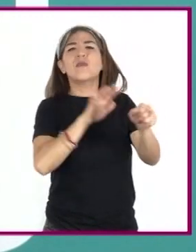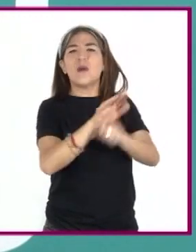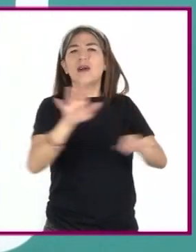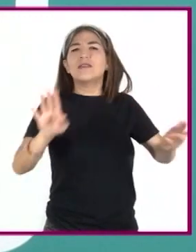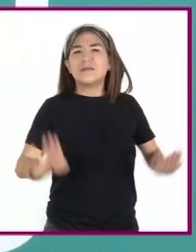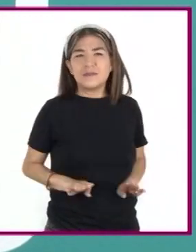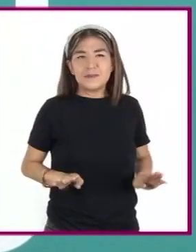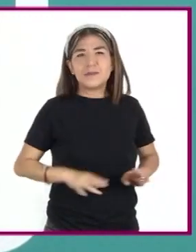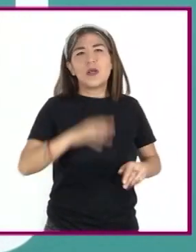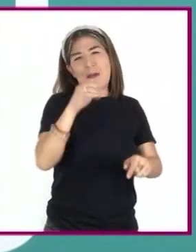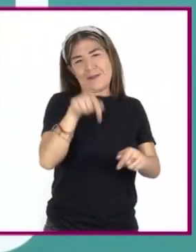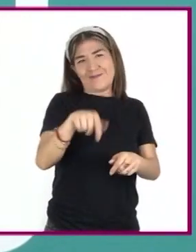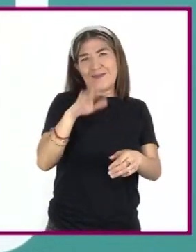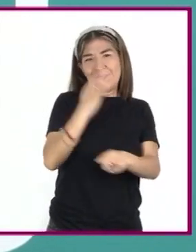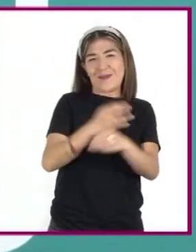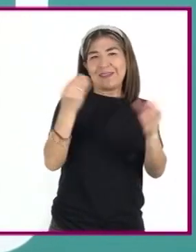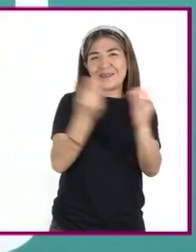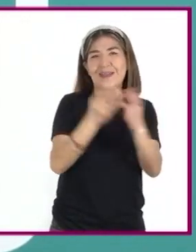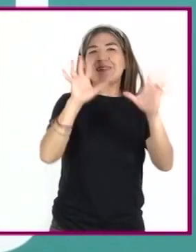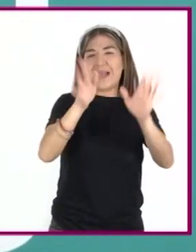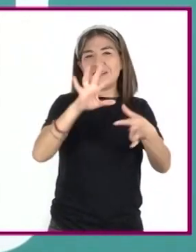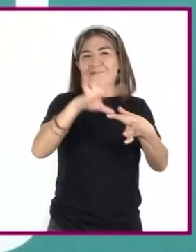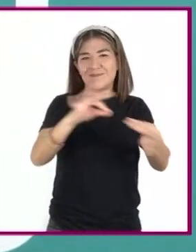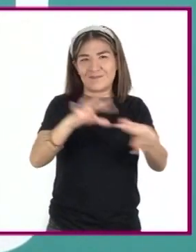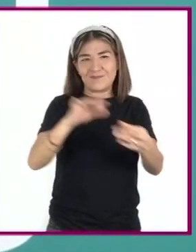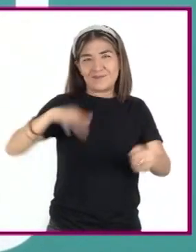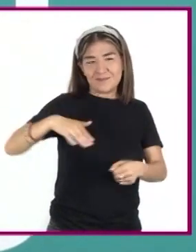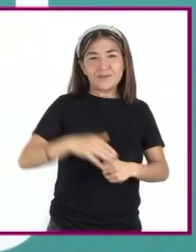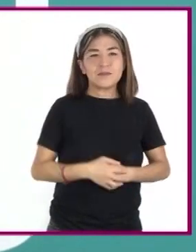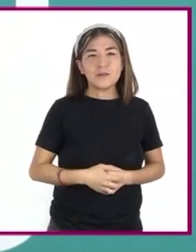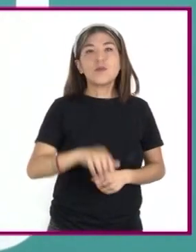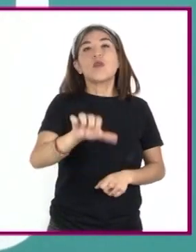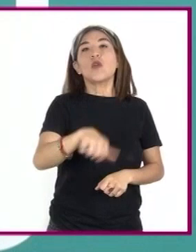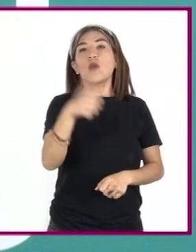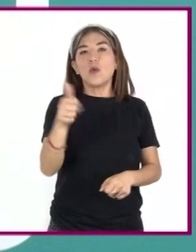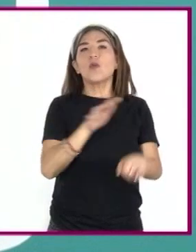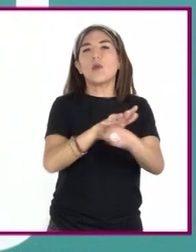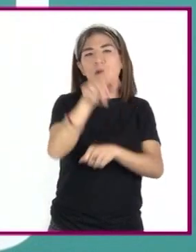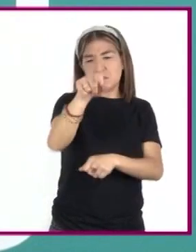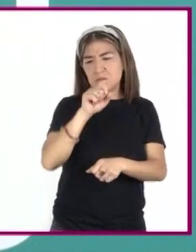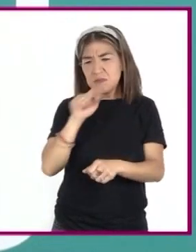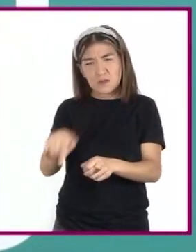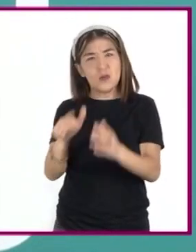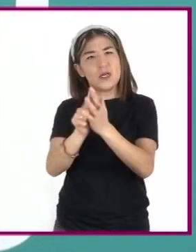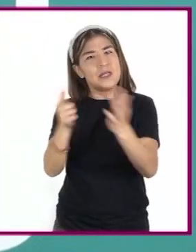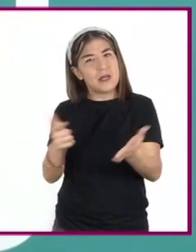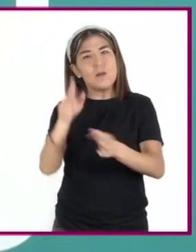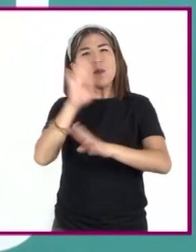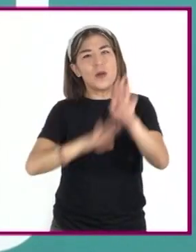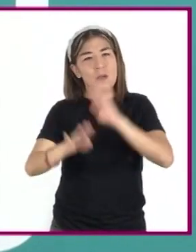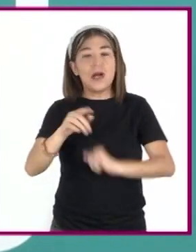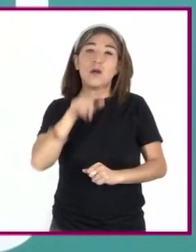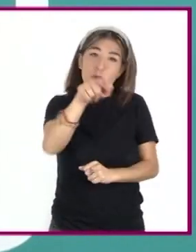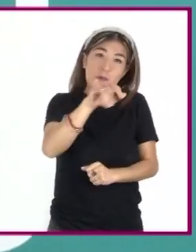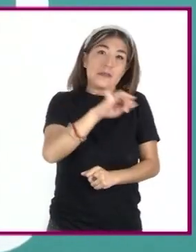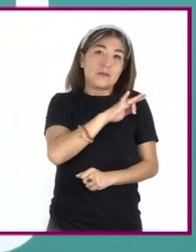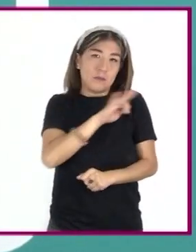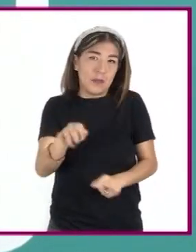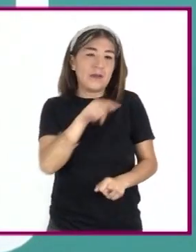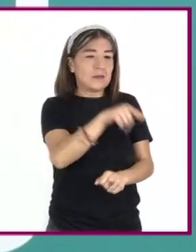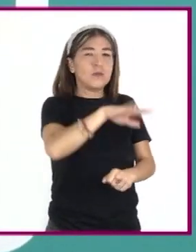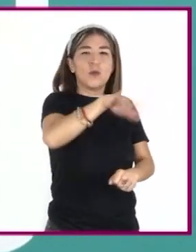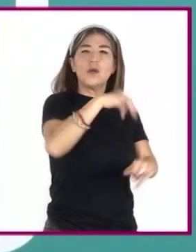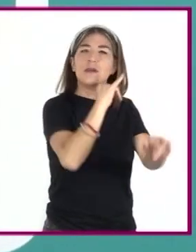los ejemplos que dimos. También algún otro que se encuentre en su libro de texto, o si tienen la posibilidad de buscar